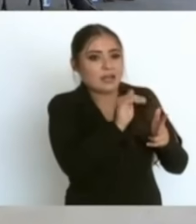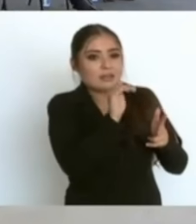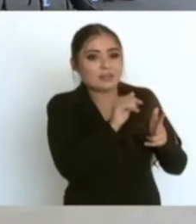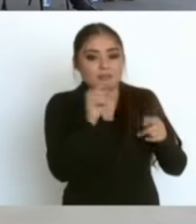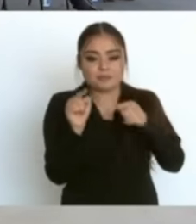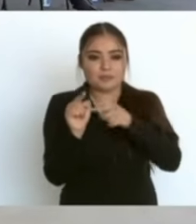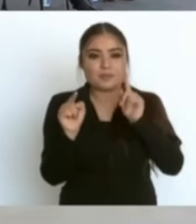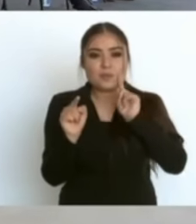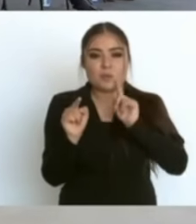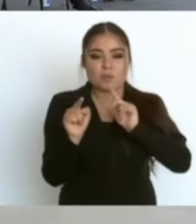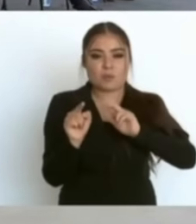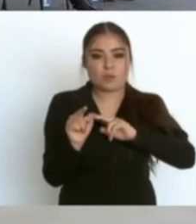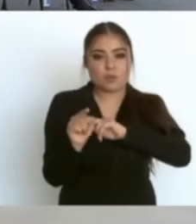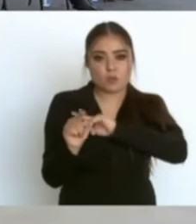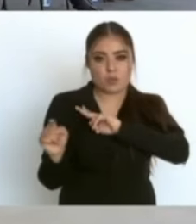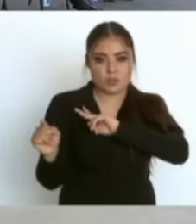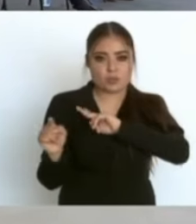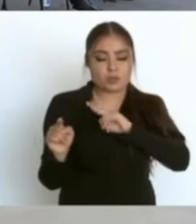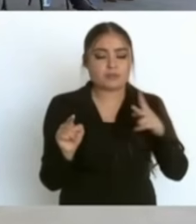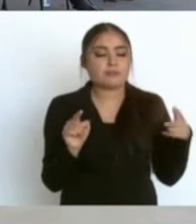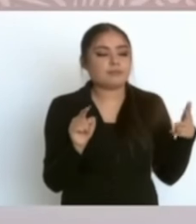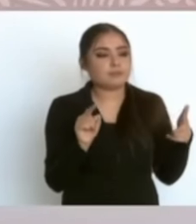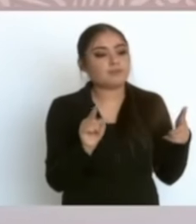viudas de revolucionarios